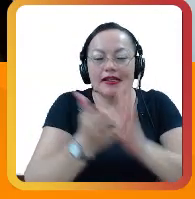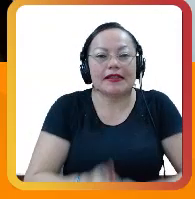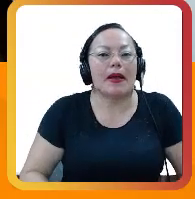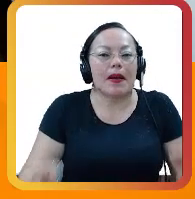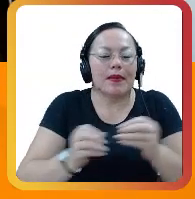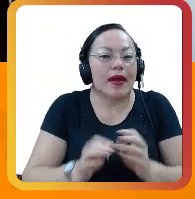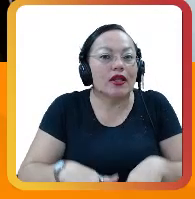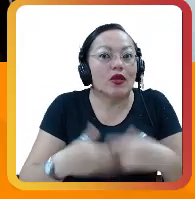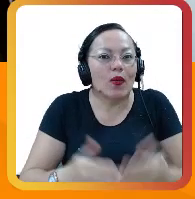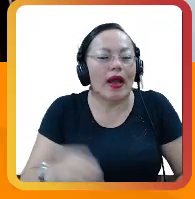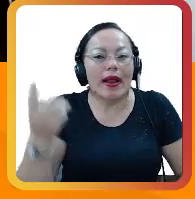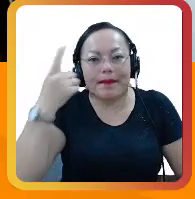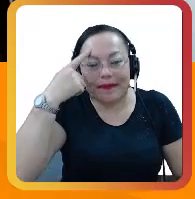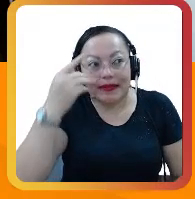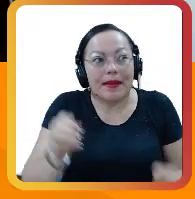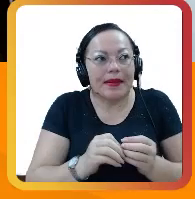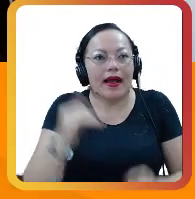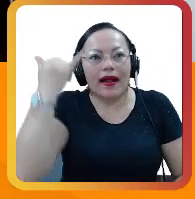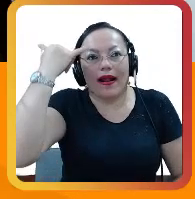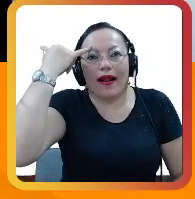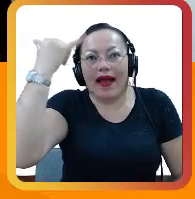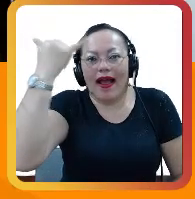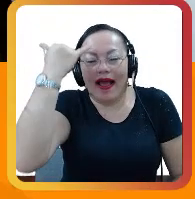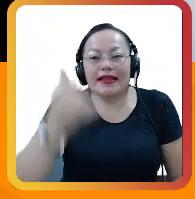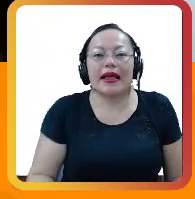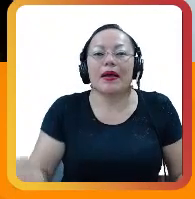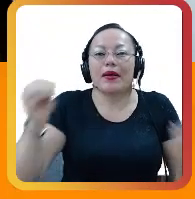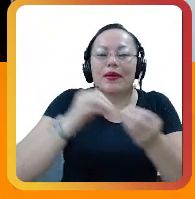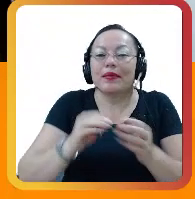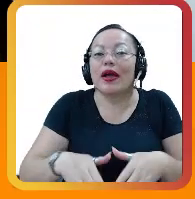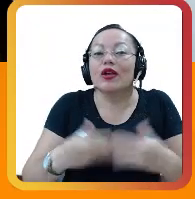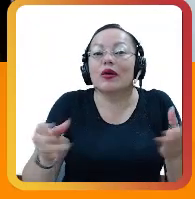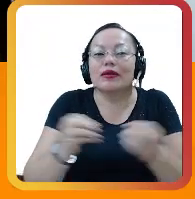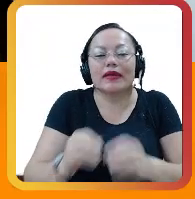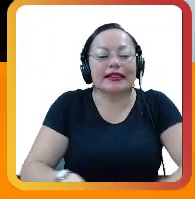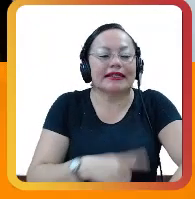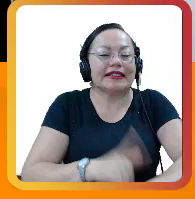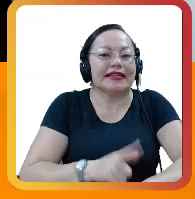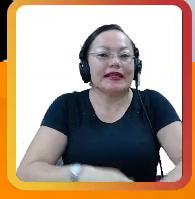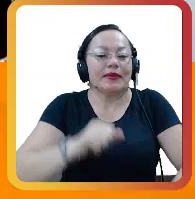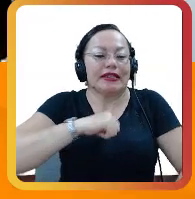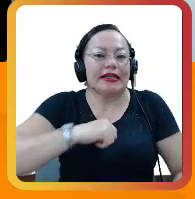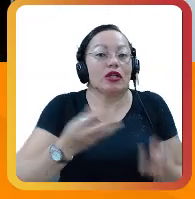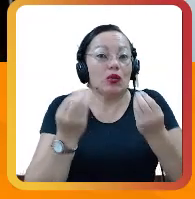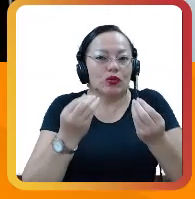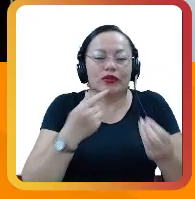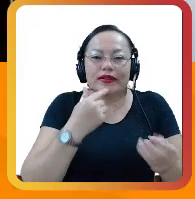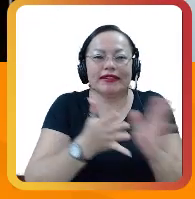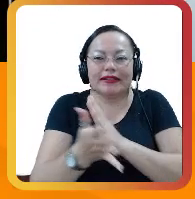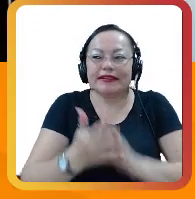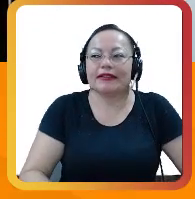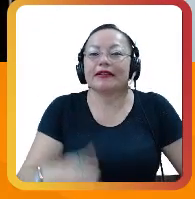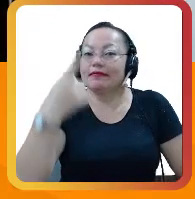a afianzar más su creatividad y a ocupar más el tiempo que ahora tenemos, que es bastante.